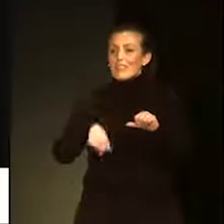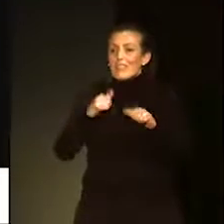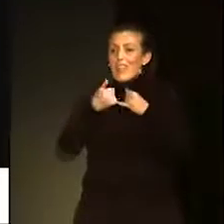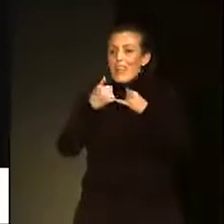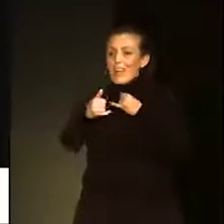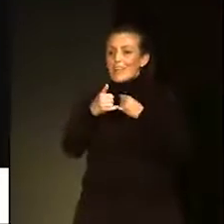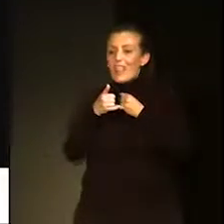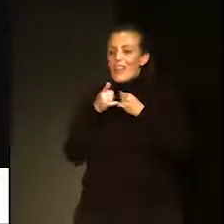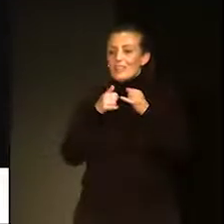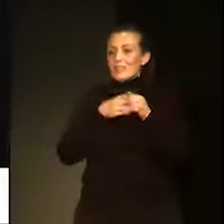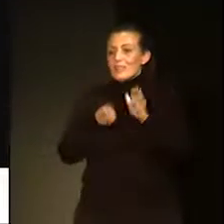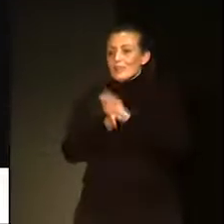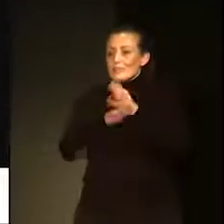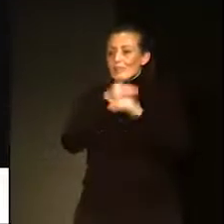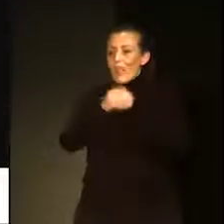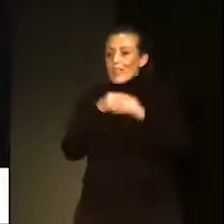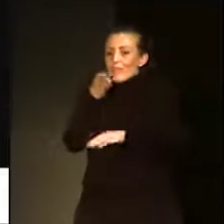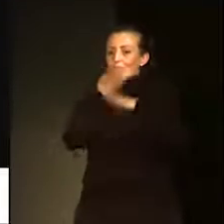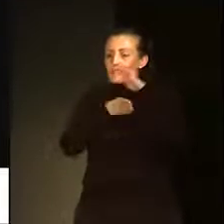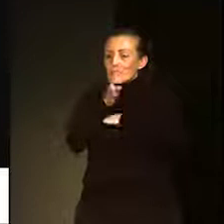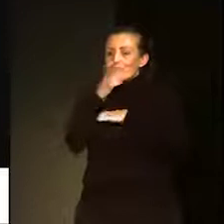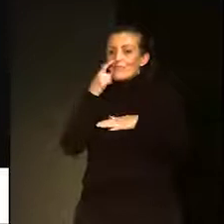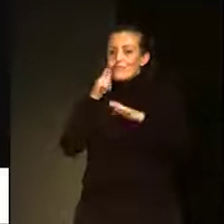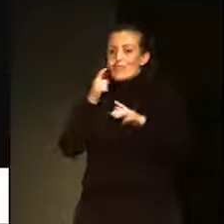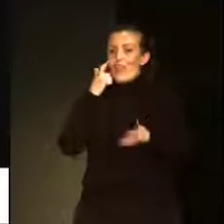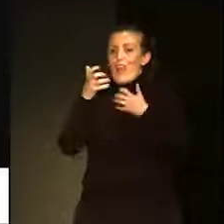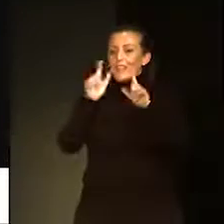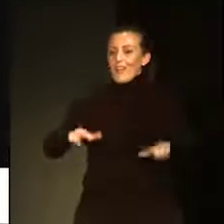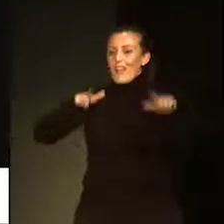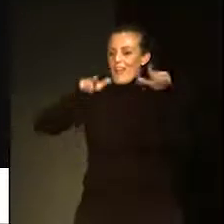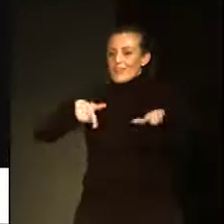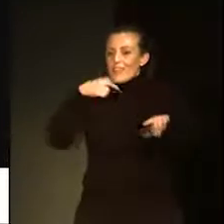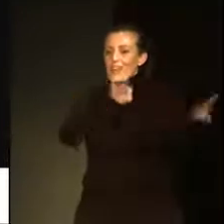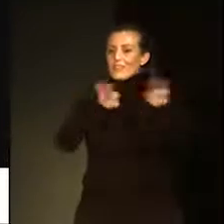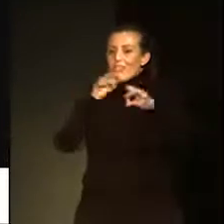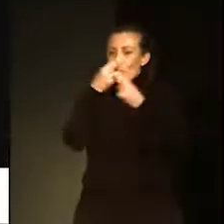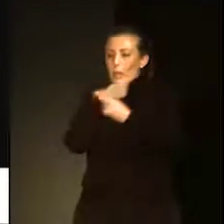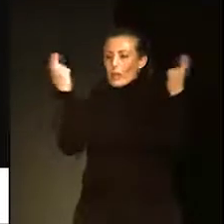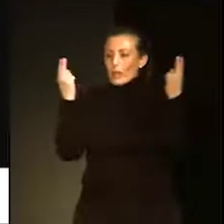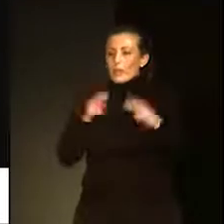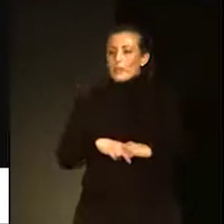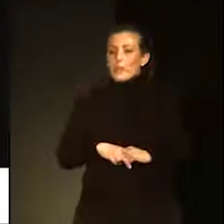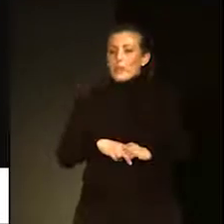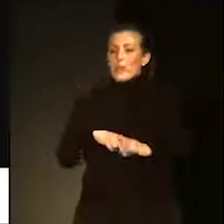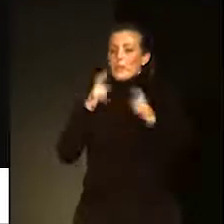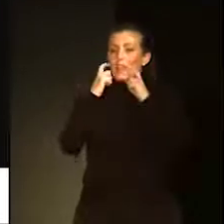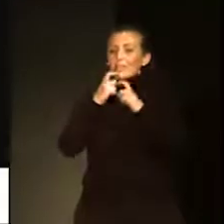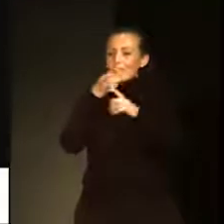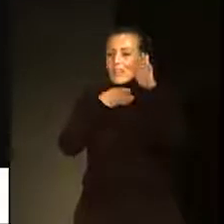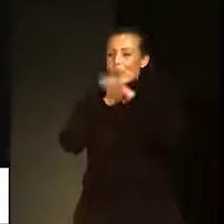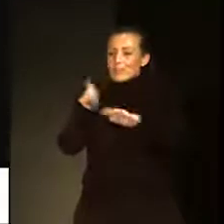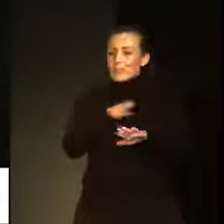línea de hacer el acceso a las artes escénicas, en este caso a nuestros teatros públicos, lo más accesible